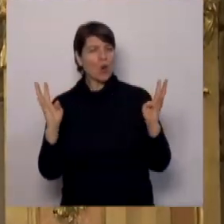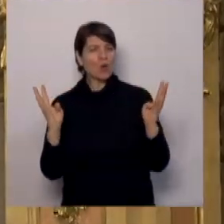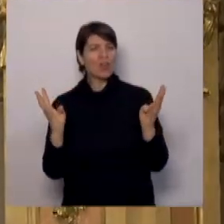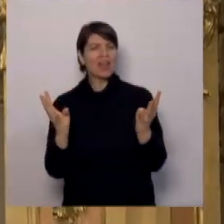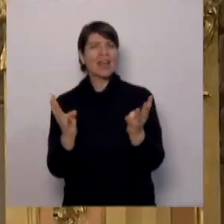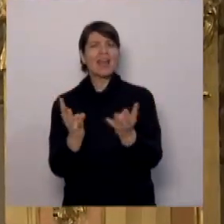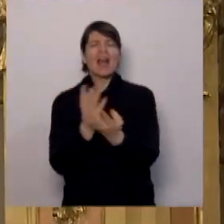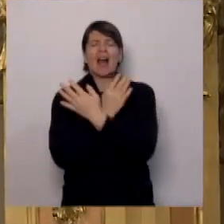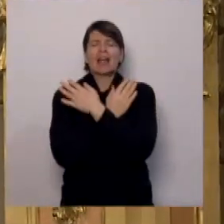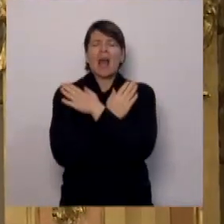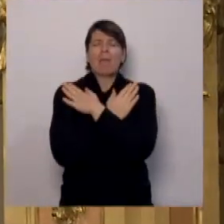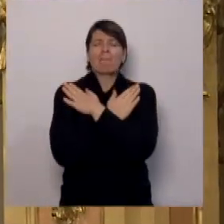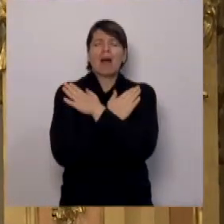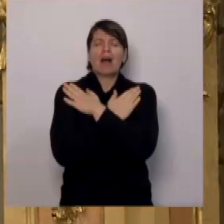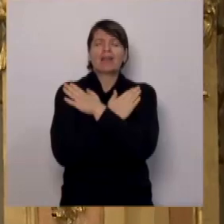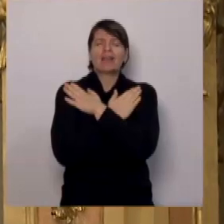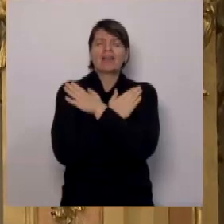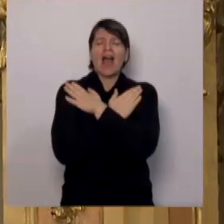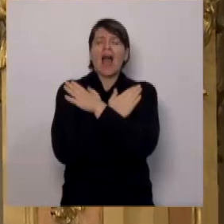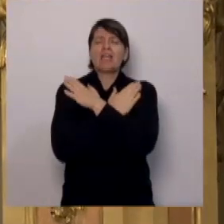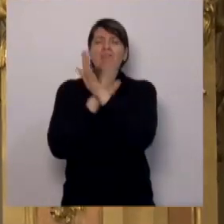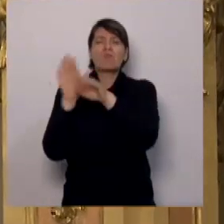la rodean como en